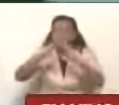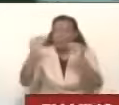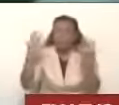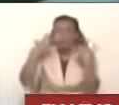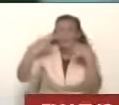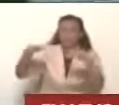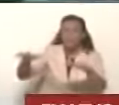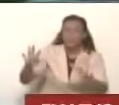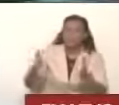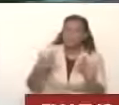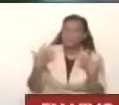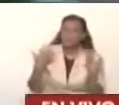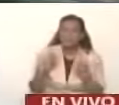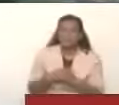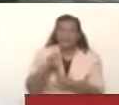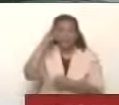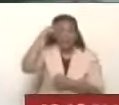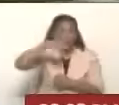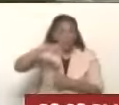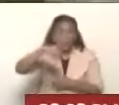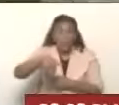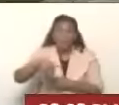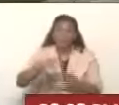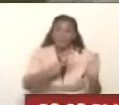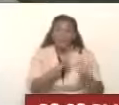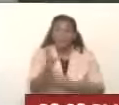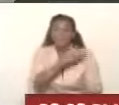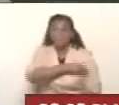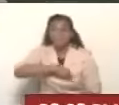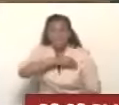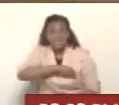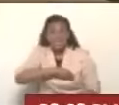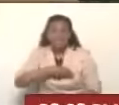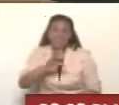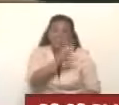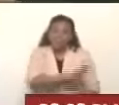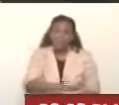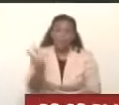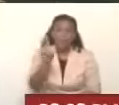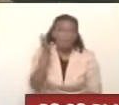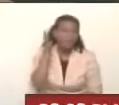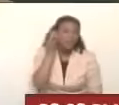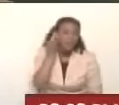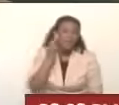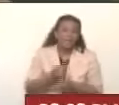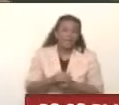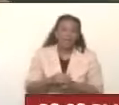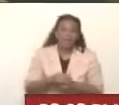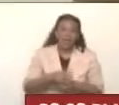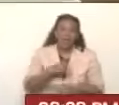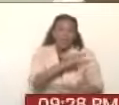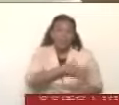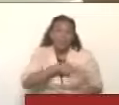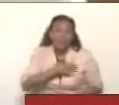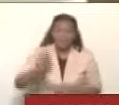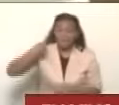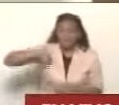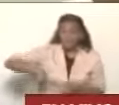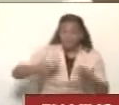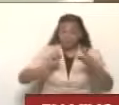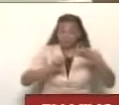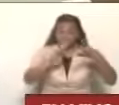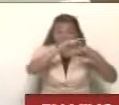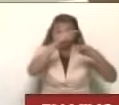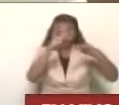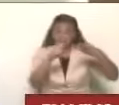Con felicidad, estamos hoy en el marco de la gran misión Venezuela Mujer, Mujer Sujeto Económico